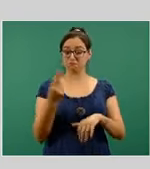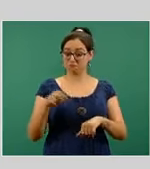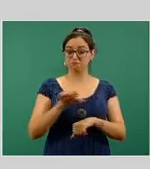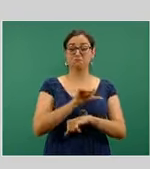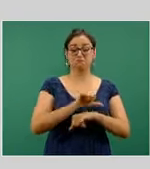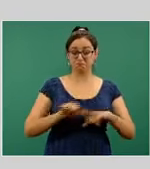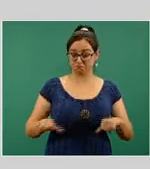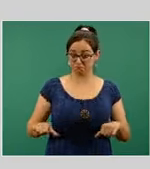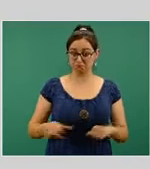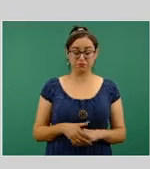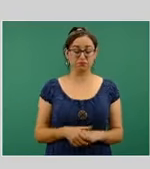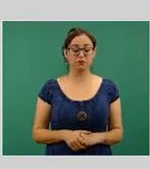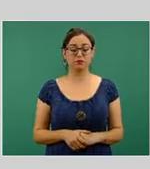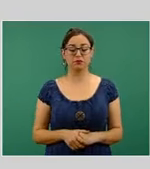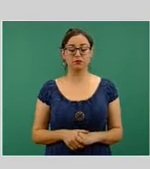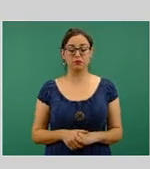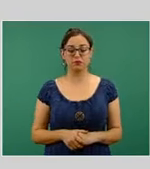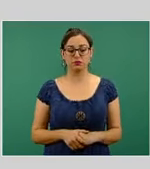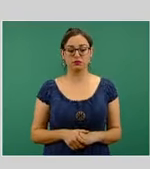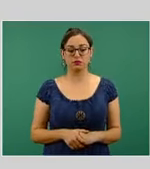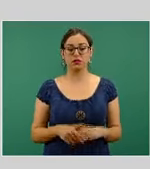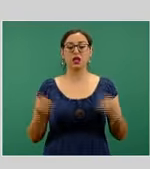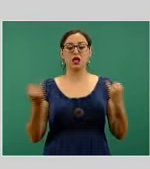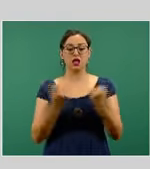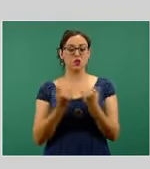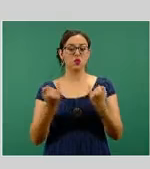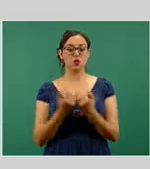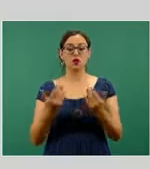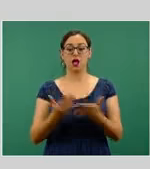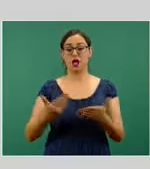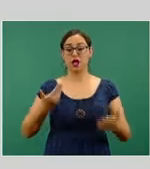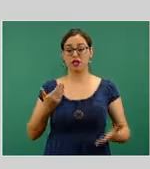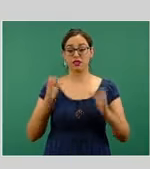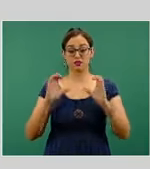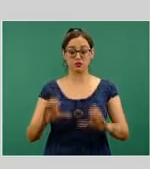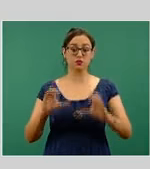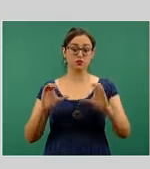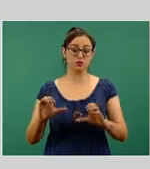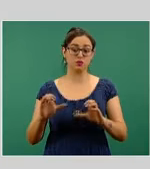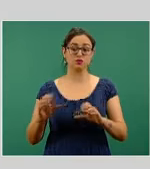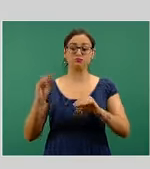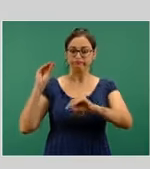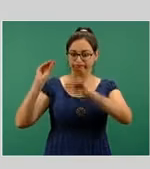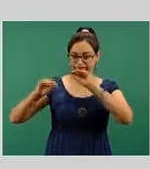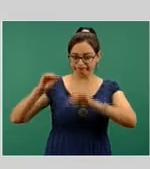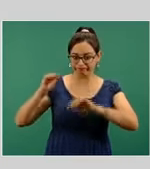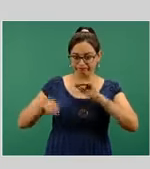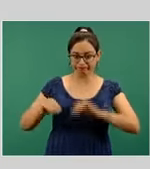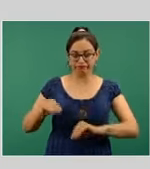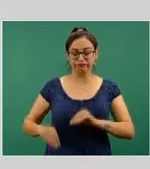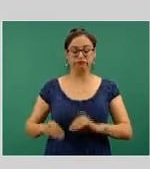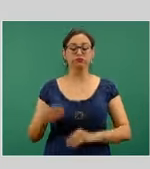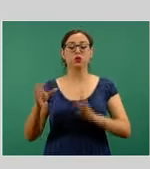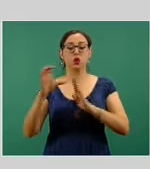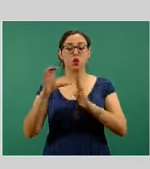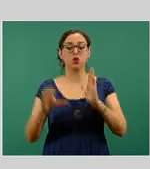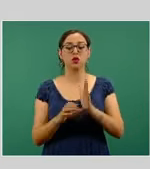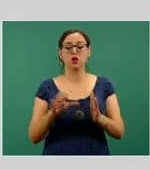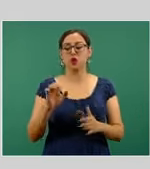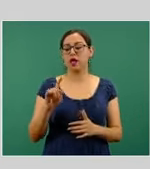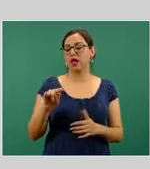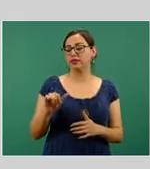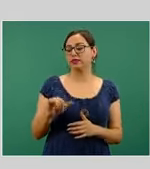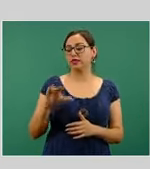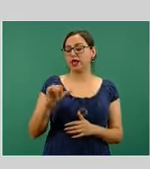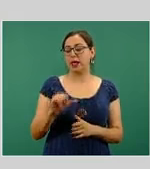procedimiento indicado. Y el desarrollo de políticas de prevención con códigos de ética y con rendición de cuentas, con